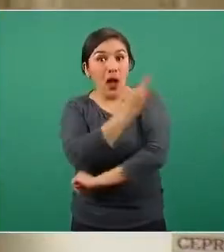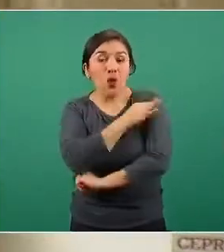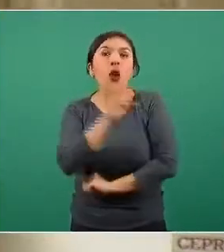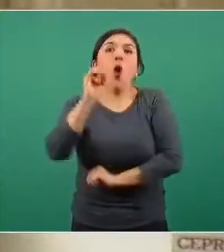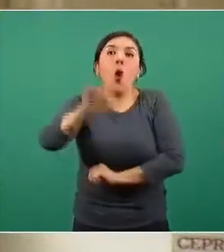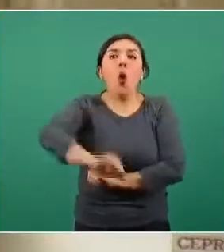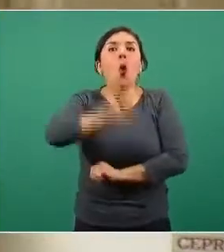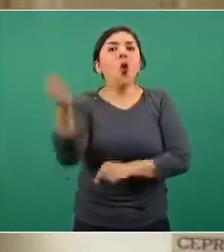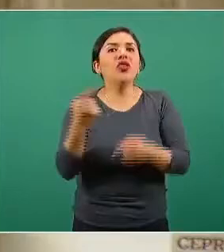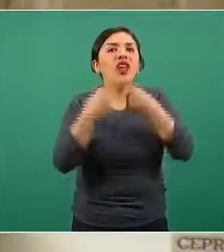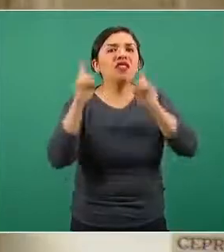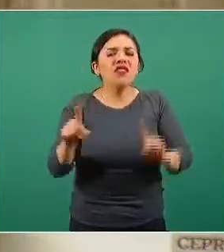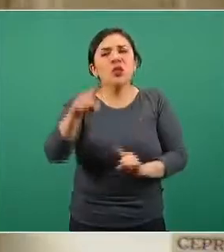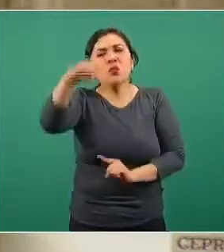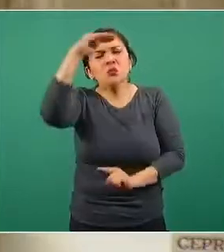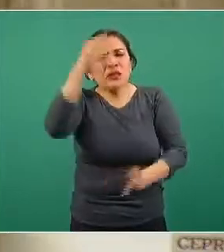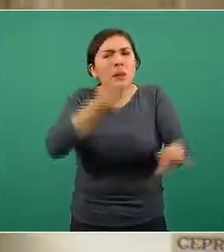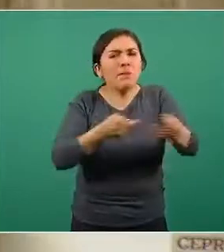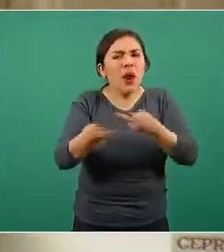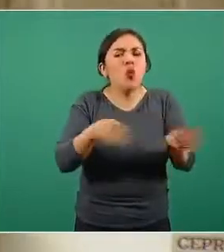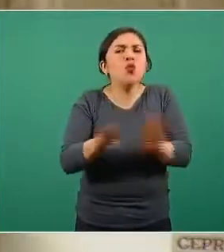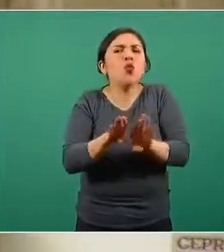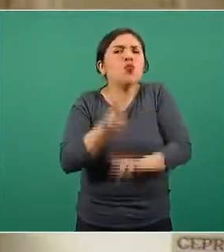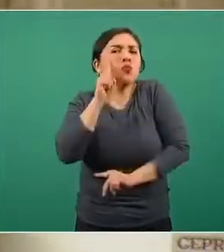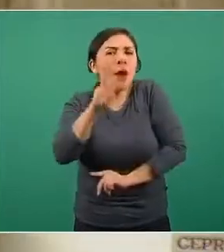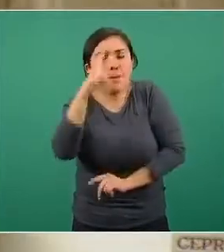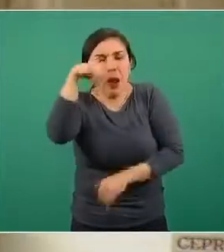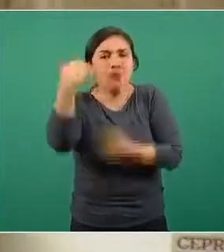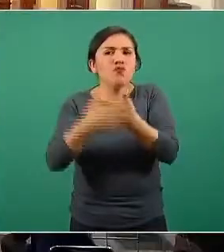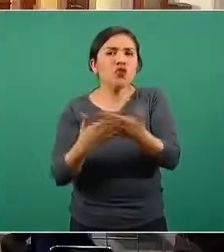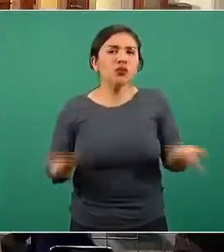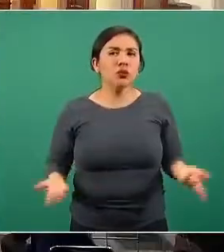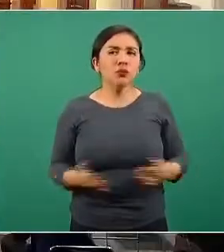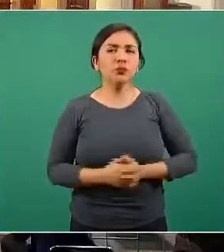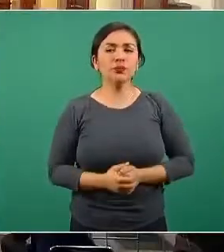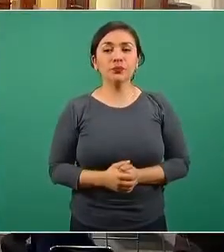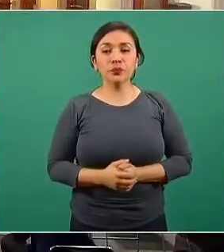otras? ¿Qué esquema planean? ¿Qué panorama planean para ese entonces?